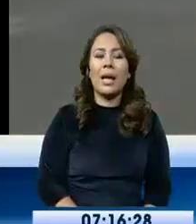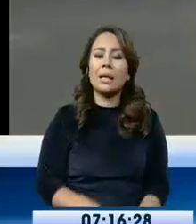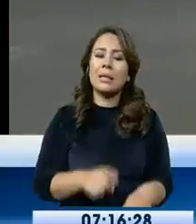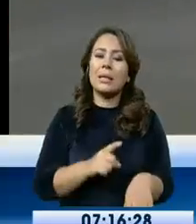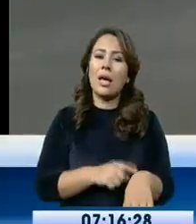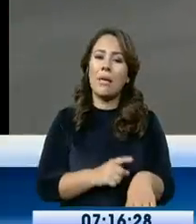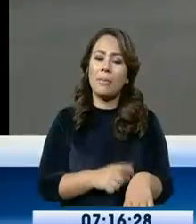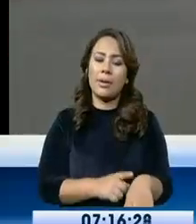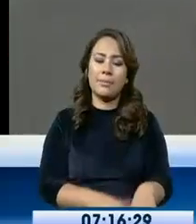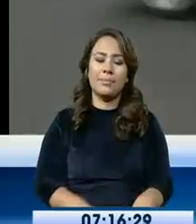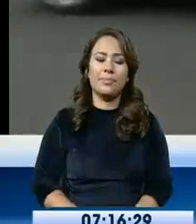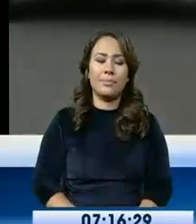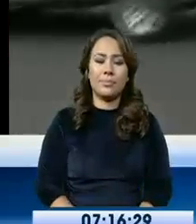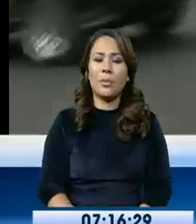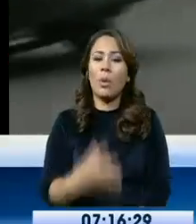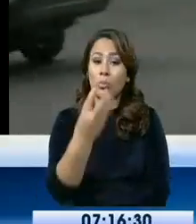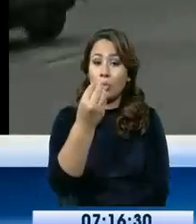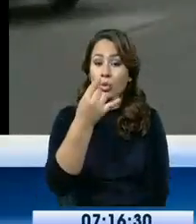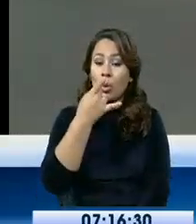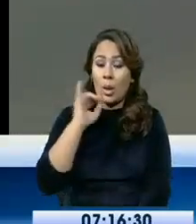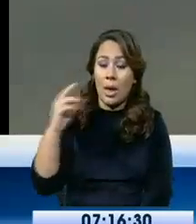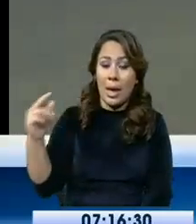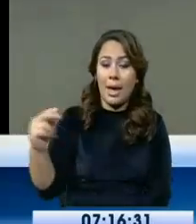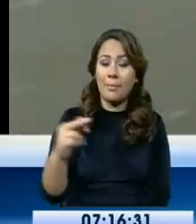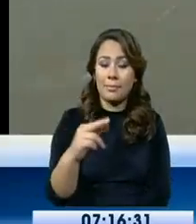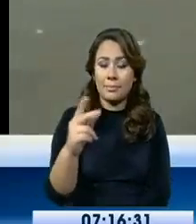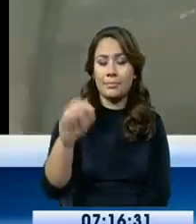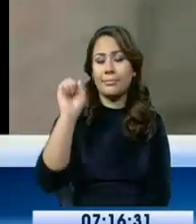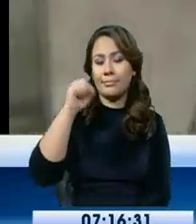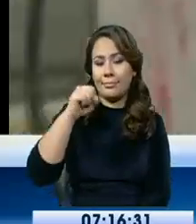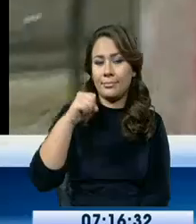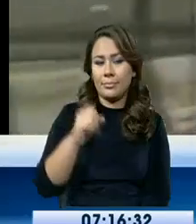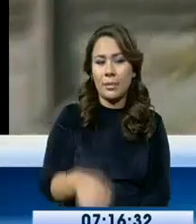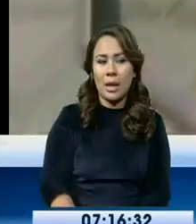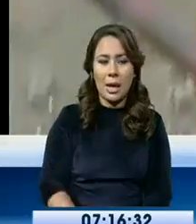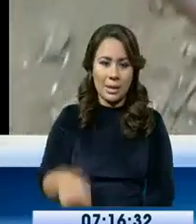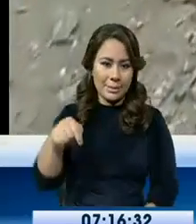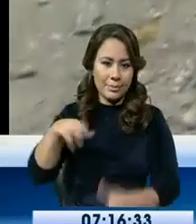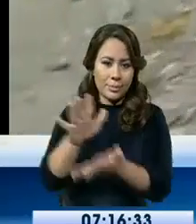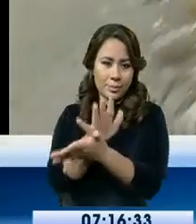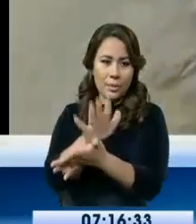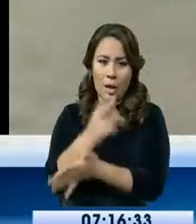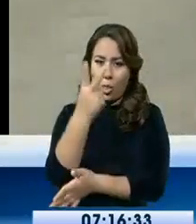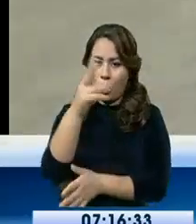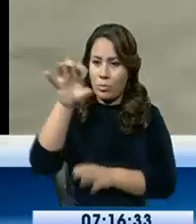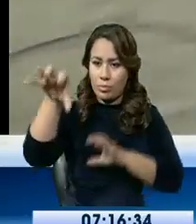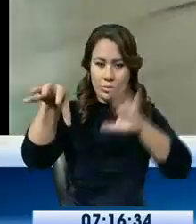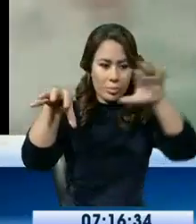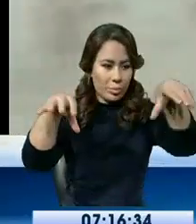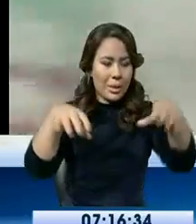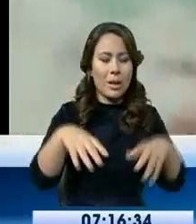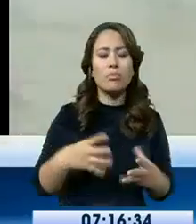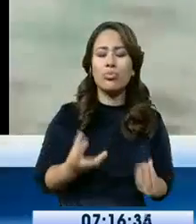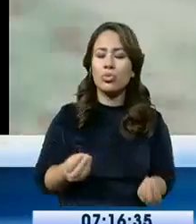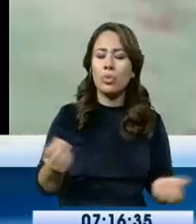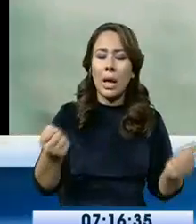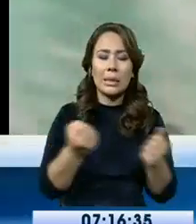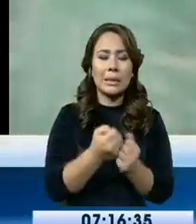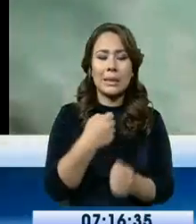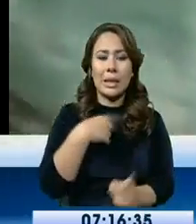horario que incluso muchos niños circulan por la zona. Claro, hay dos escuelas cerca, bastantes accidentes que suceden aquí en esta